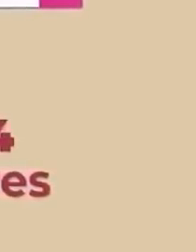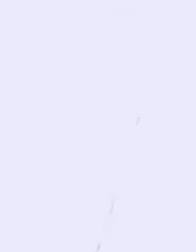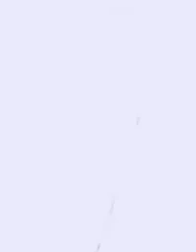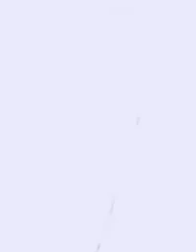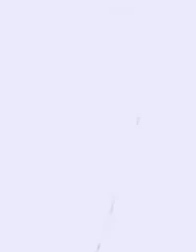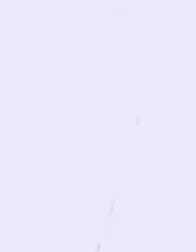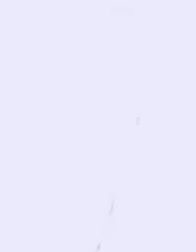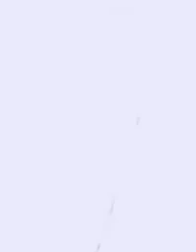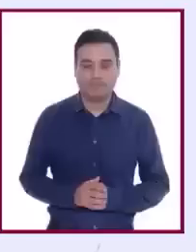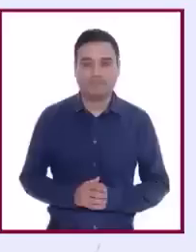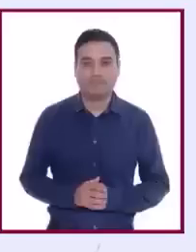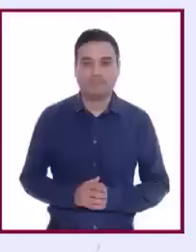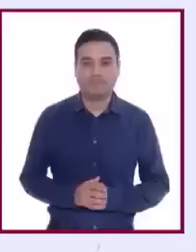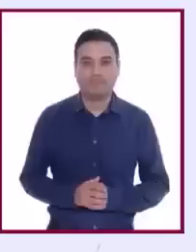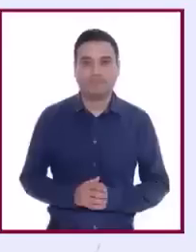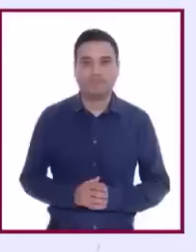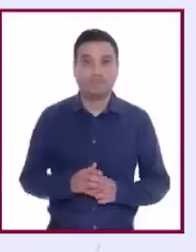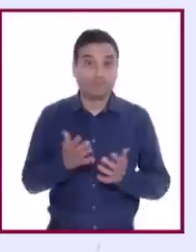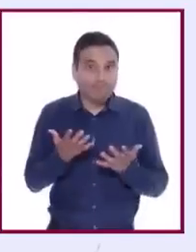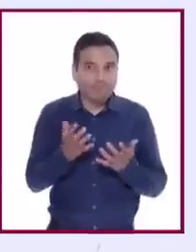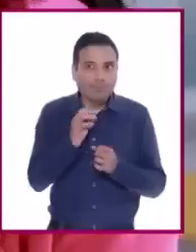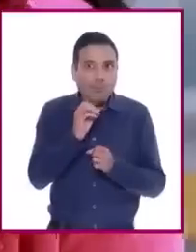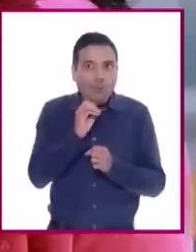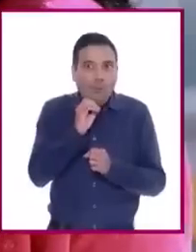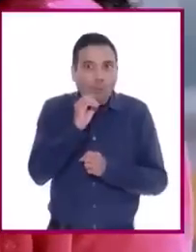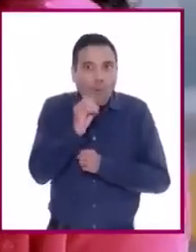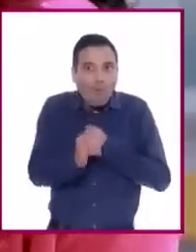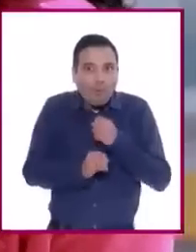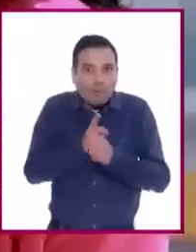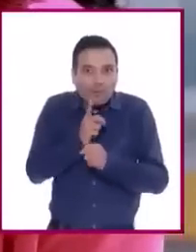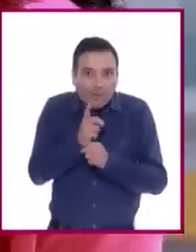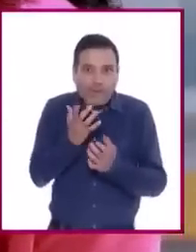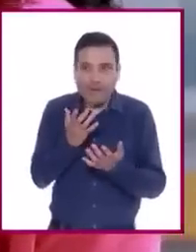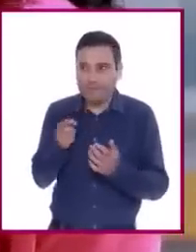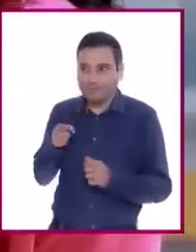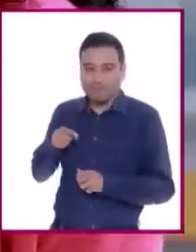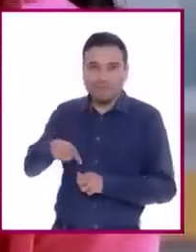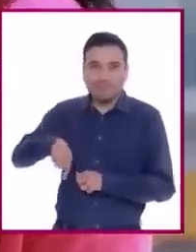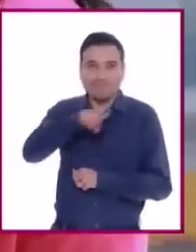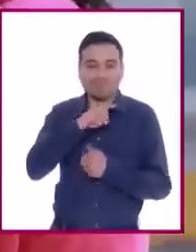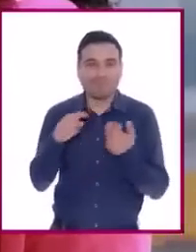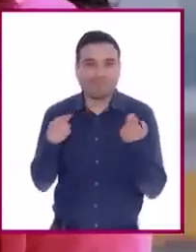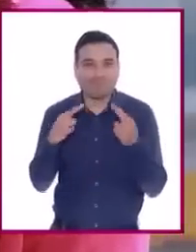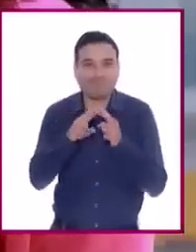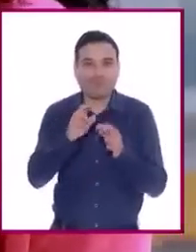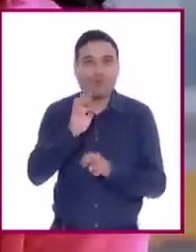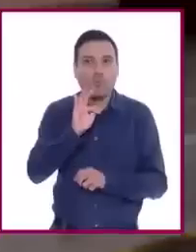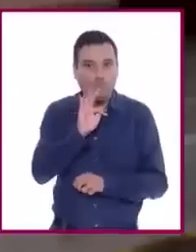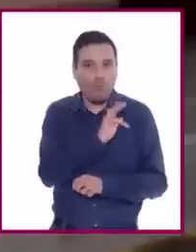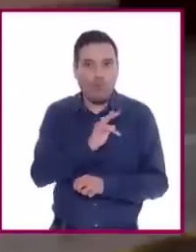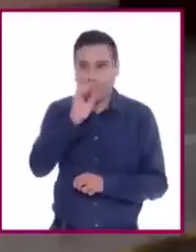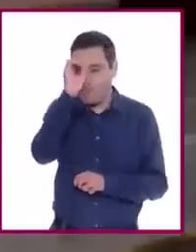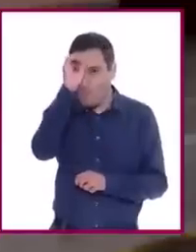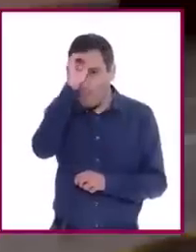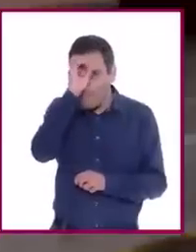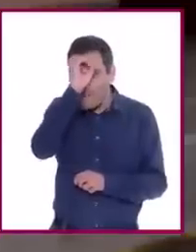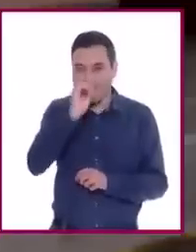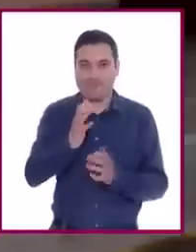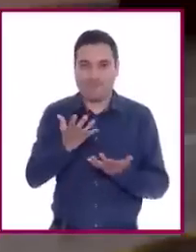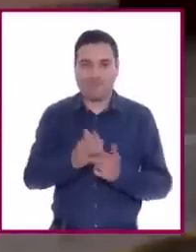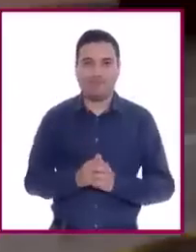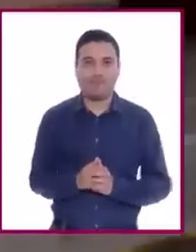que es una oportunidad única para que nosotros los maestros tomemos la voz es la intención